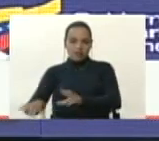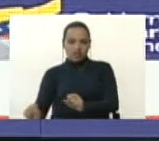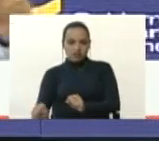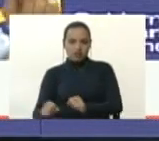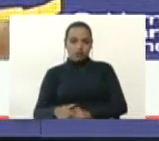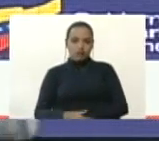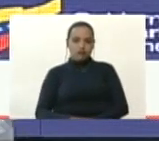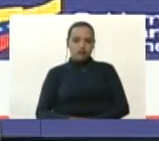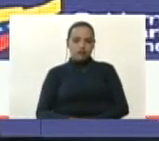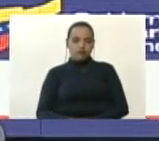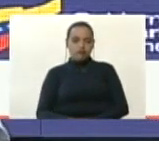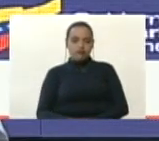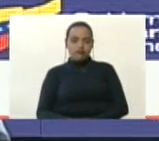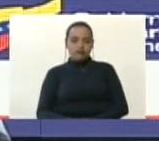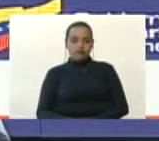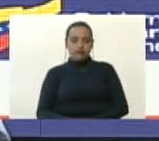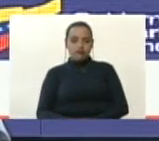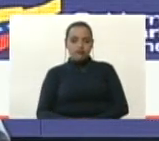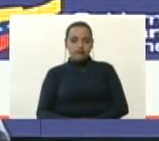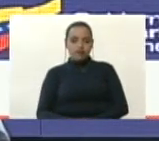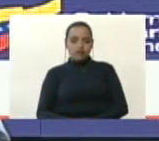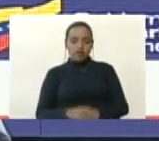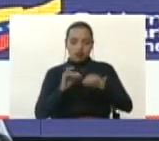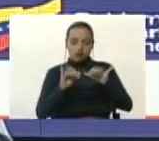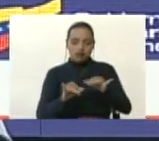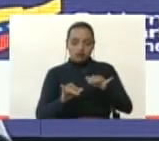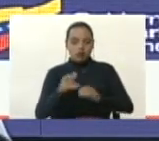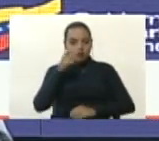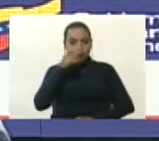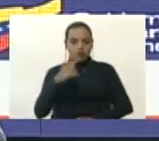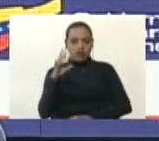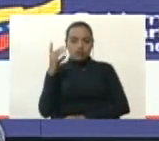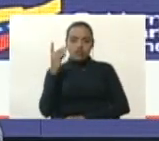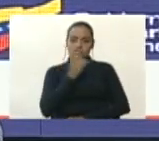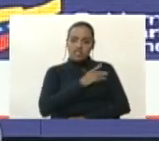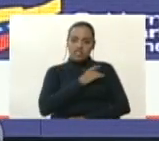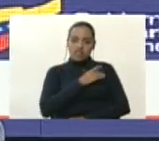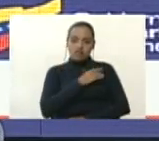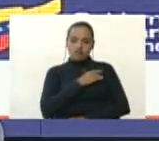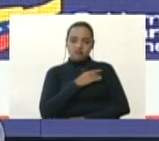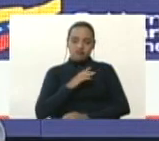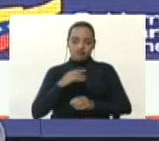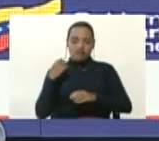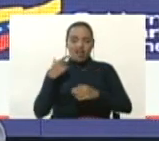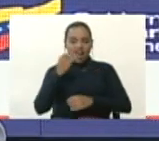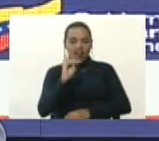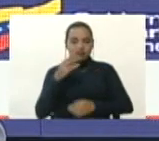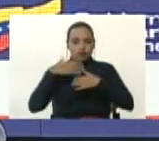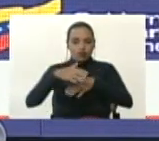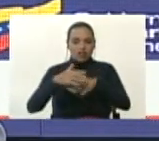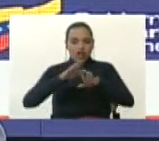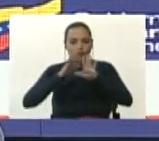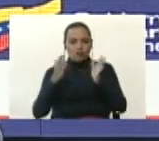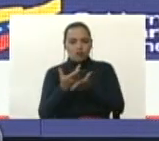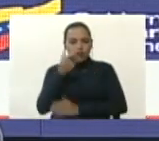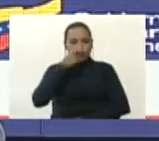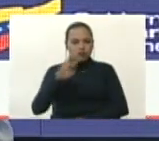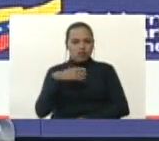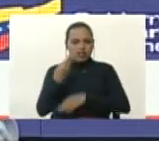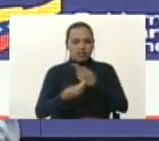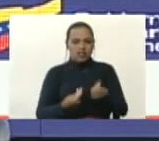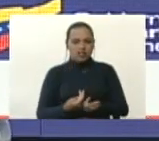el neoliberalismo. Y por eso el pueblo de Chile se alzó contra eso. Y los pueblos del mundo se están alzando contra el